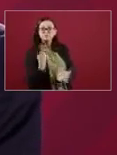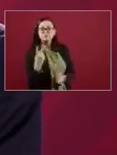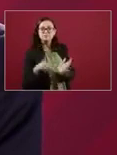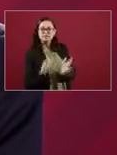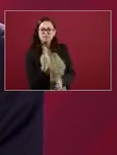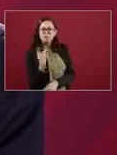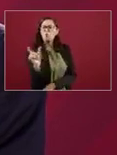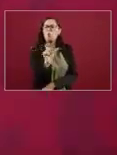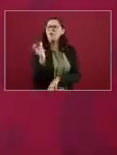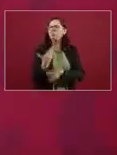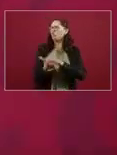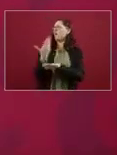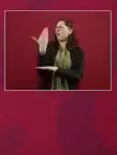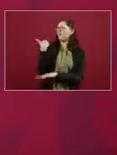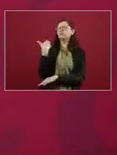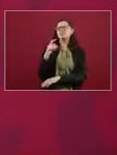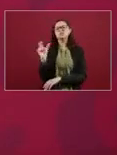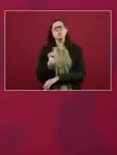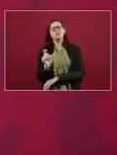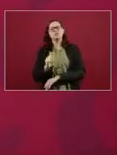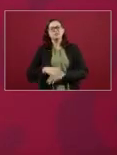República?